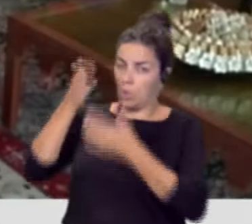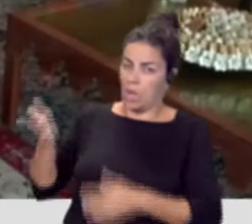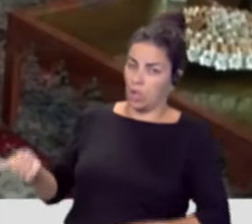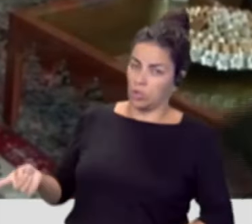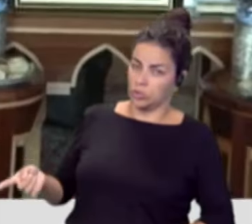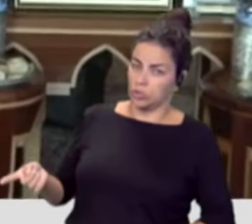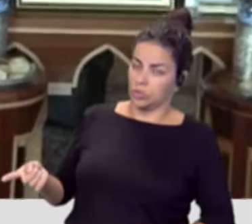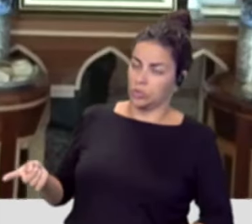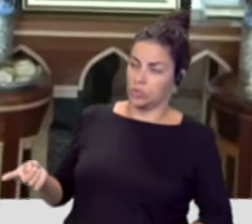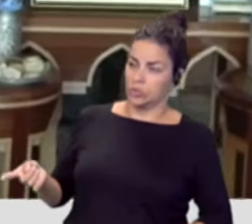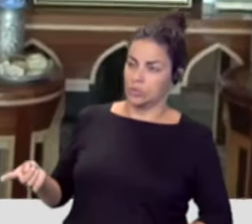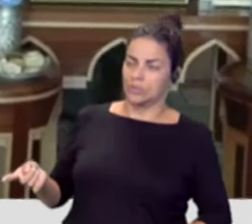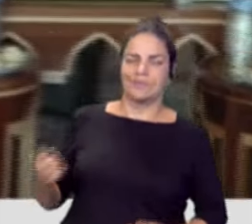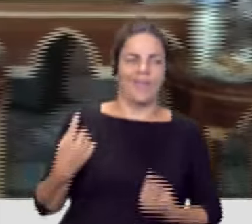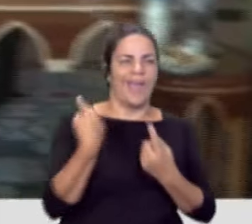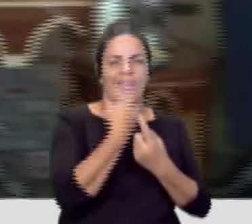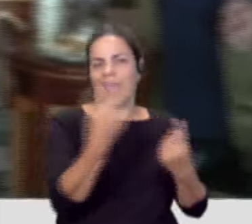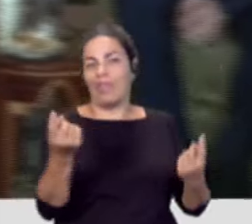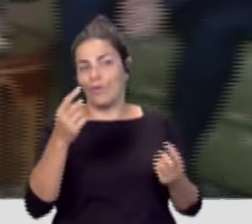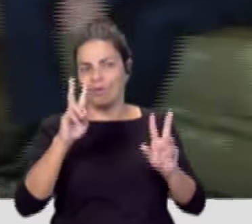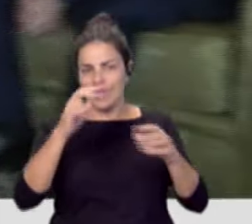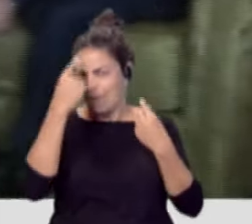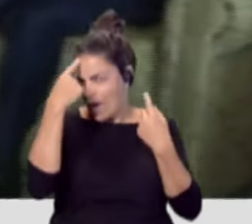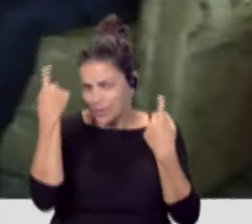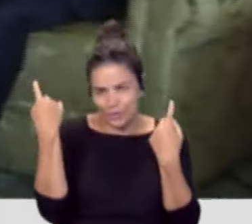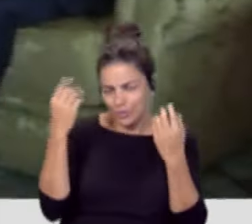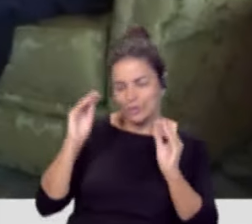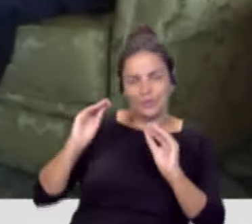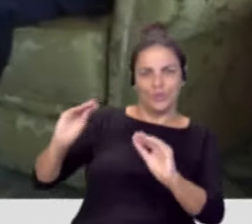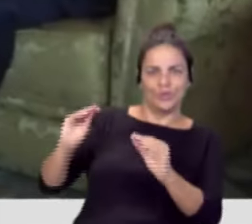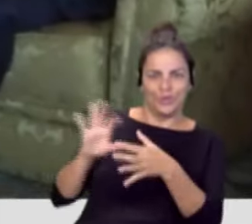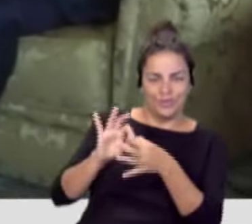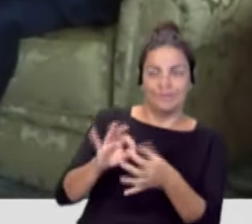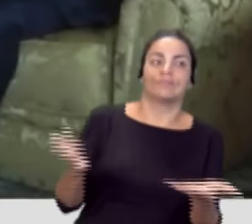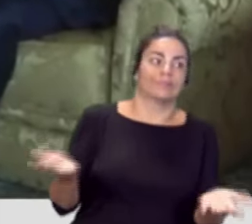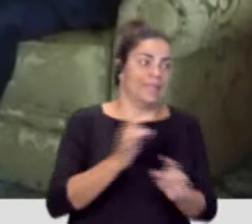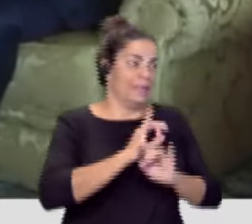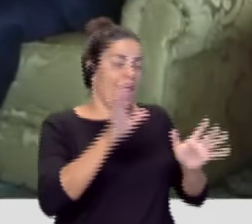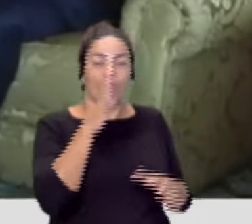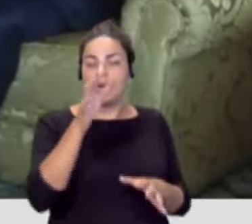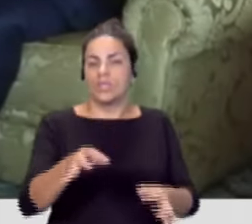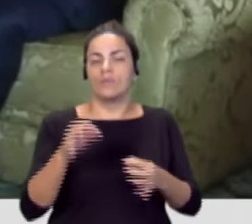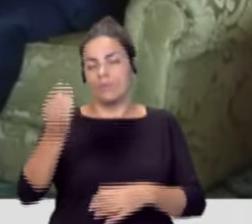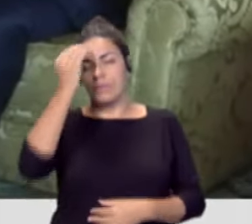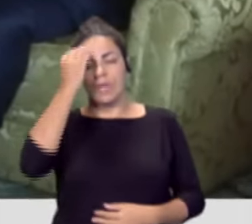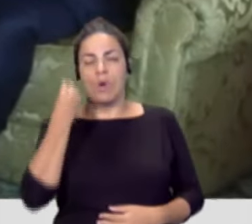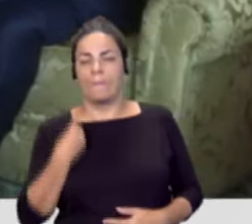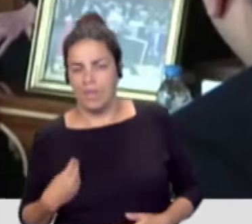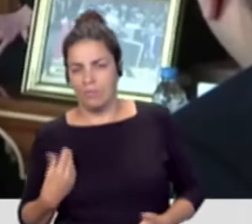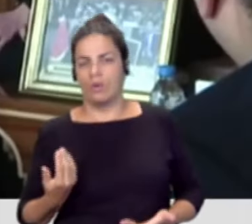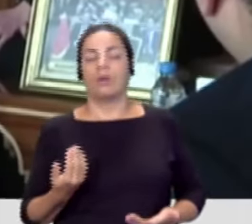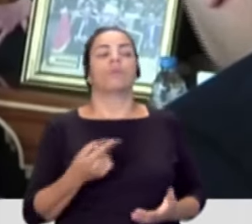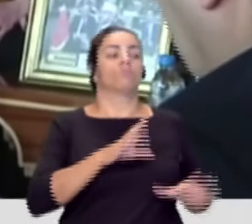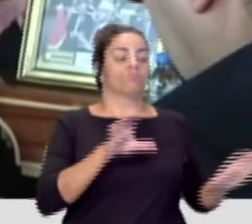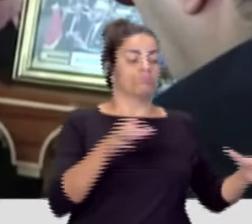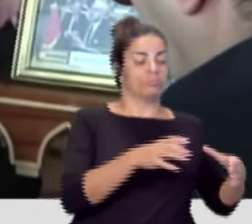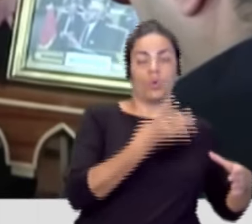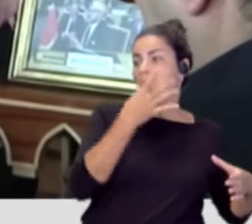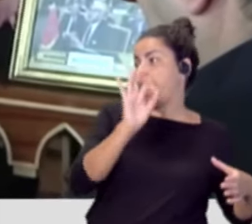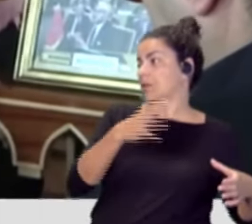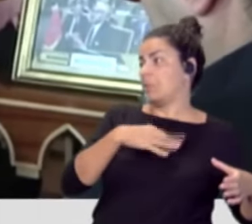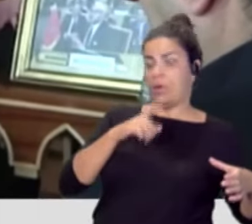acabas de descolocar. Claro. No, pero es verdad, vale, de acuerdo. Claro, sí, es que siempre nos fijamos en las mismas cosas, ¿no? Venga, van 40 personas, a lo mejor entre esas